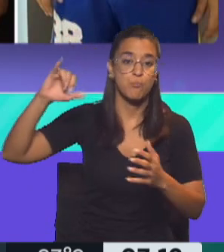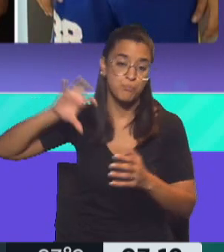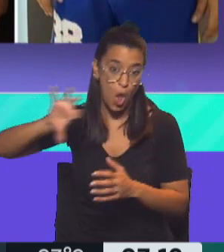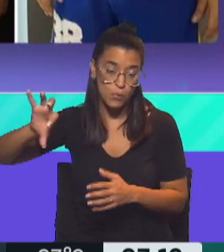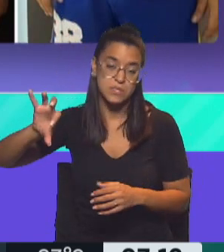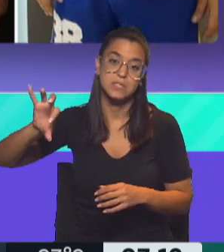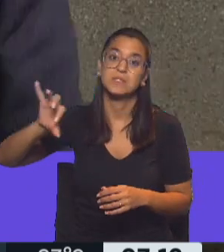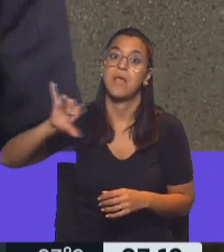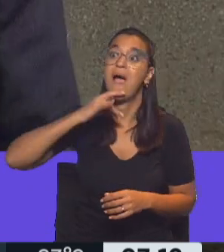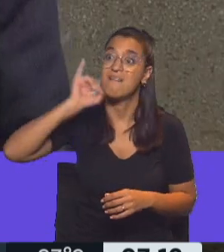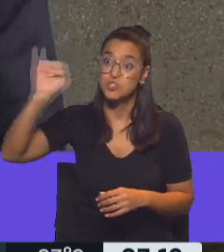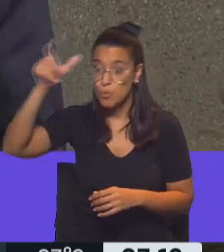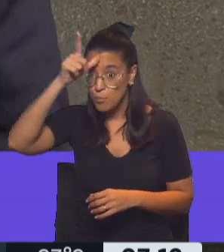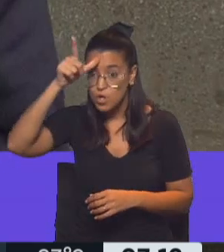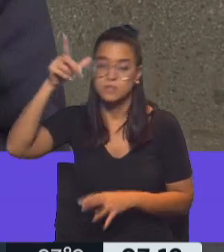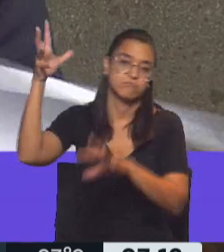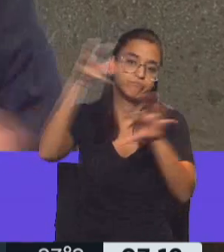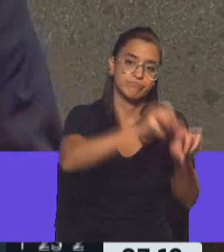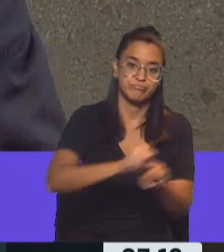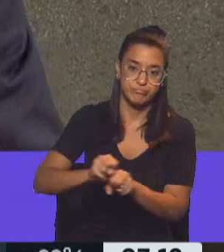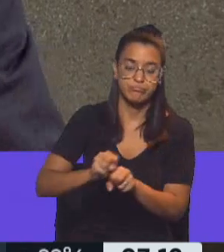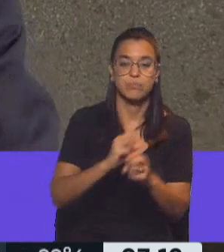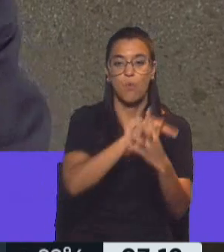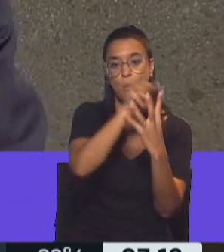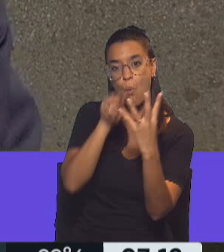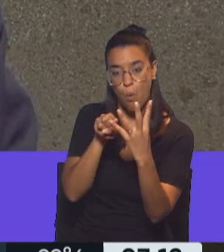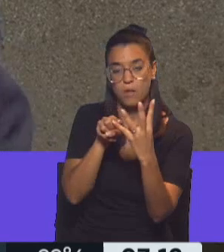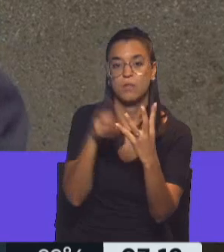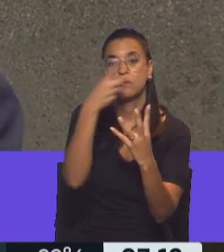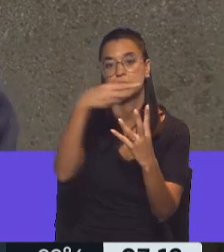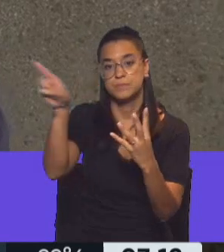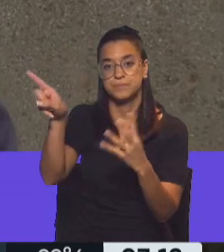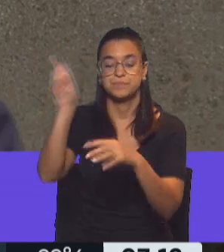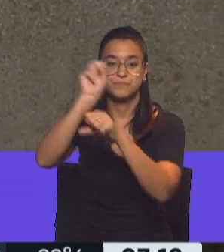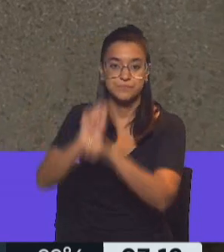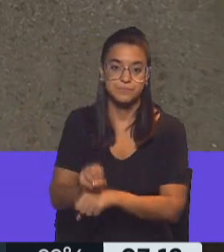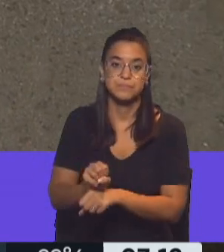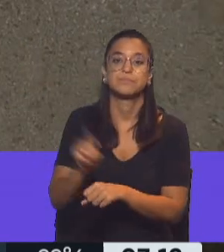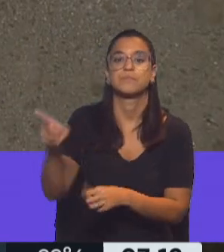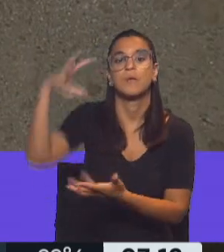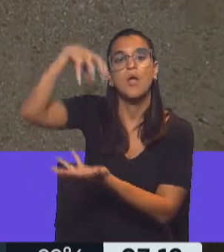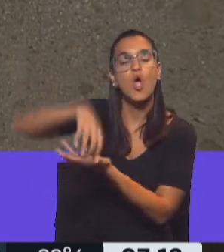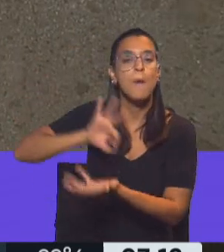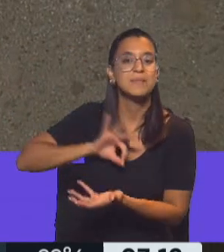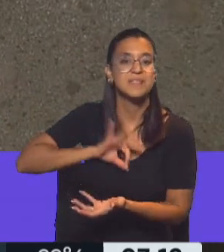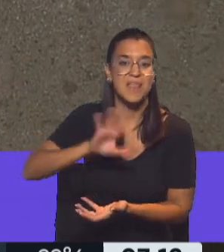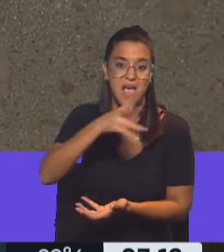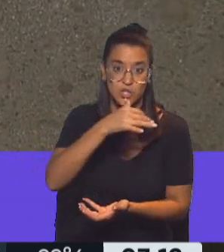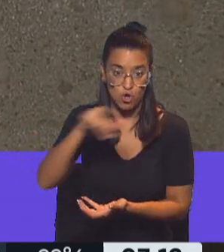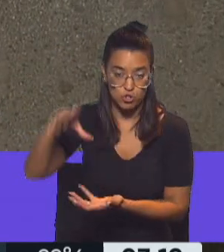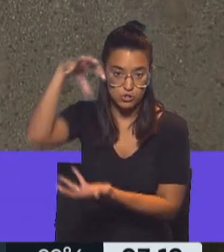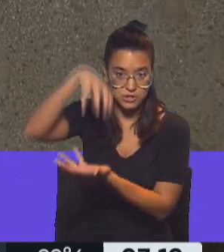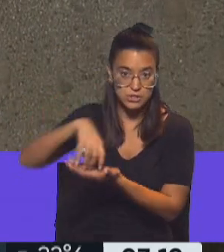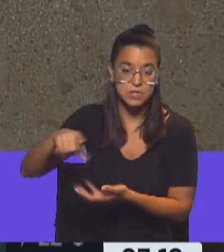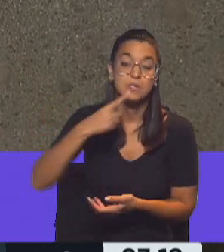fueron inmediatamente detenidos los cuatro fueron a la comisaría 14ª y según dicen